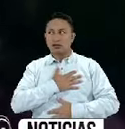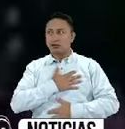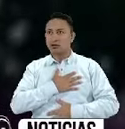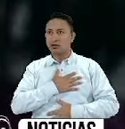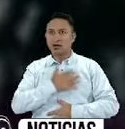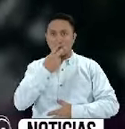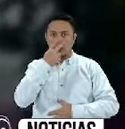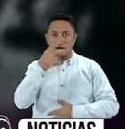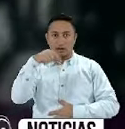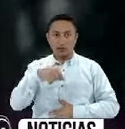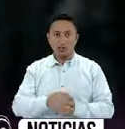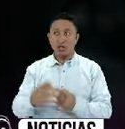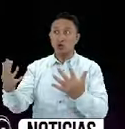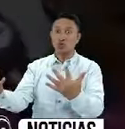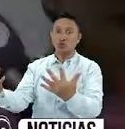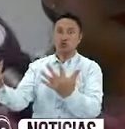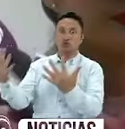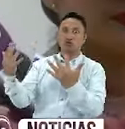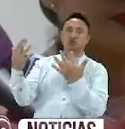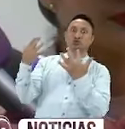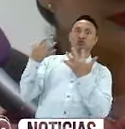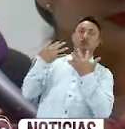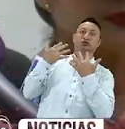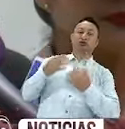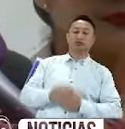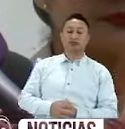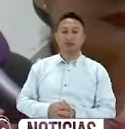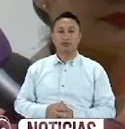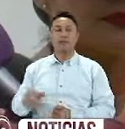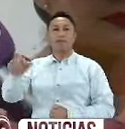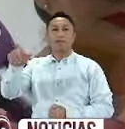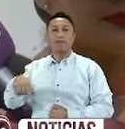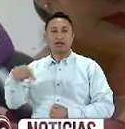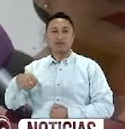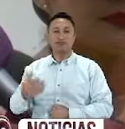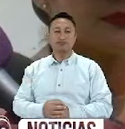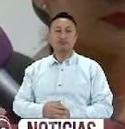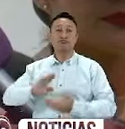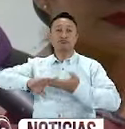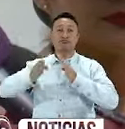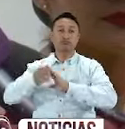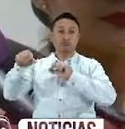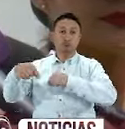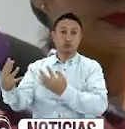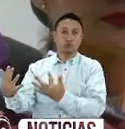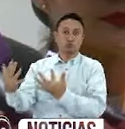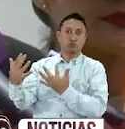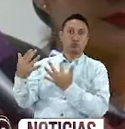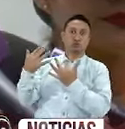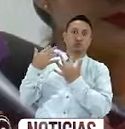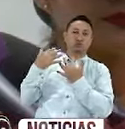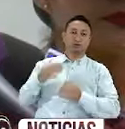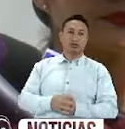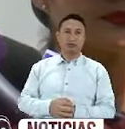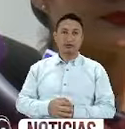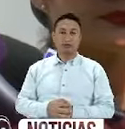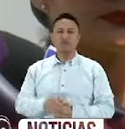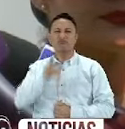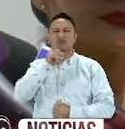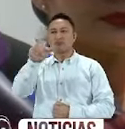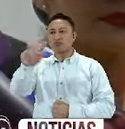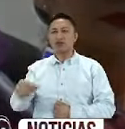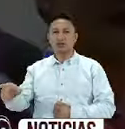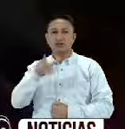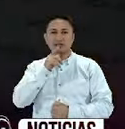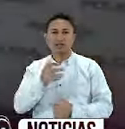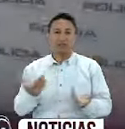que se les venía la ira encima. Los ciudadanos habían sido agredidos por algunos ciudadanos. Lamentablemente no se pudo identificar a los